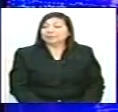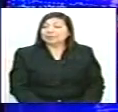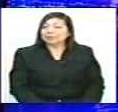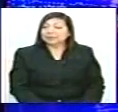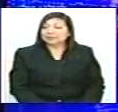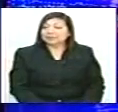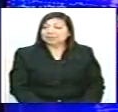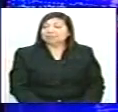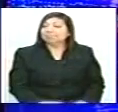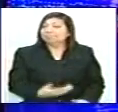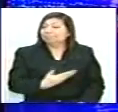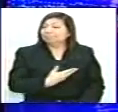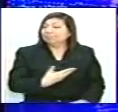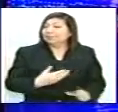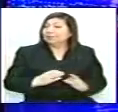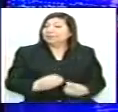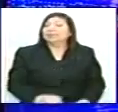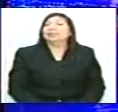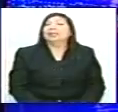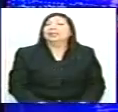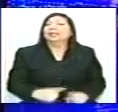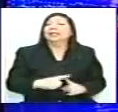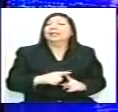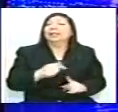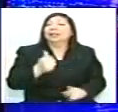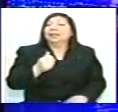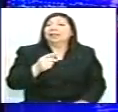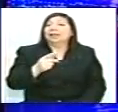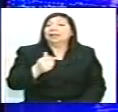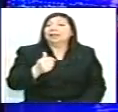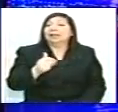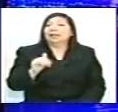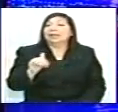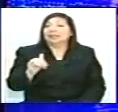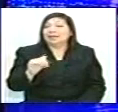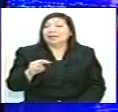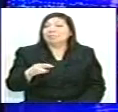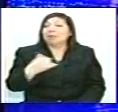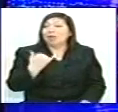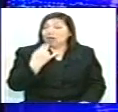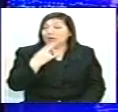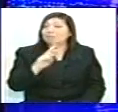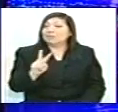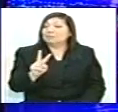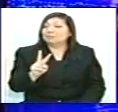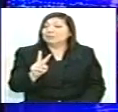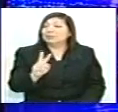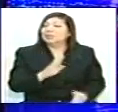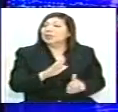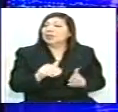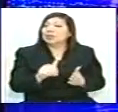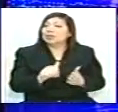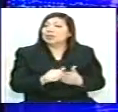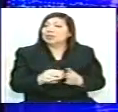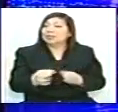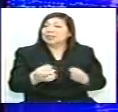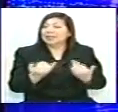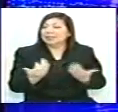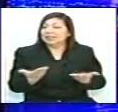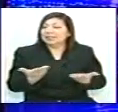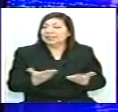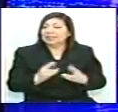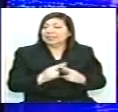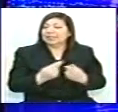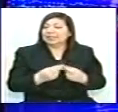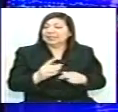la República, presidida por la congresista Milagros Takayama, pues vamos a transmitir en diferido todos los detalles de esta